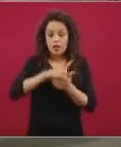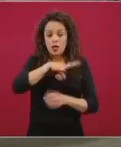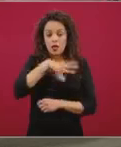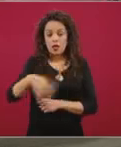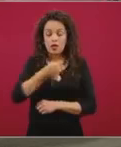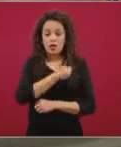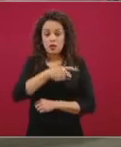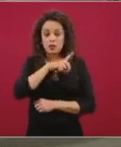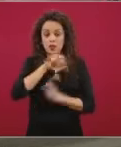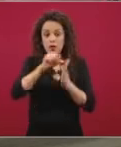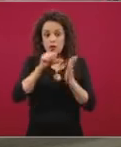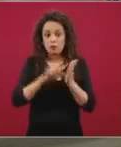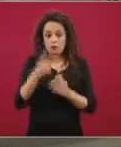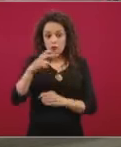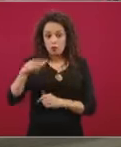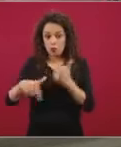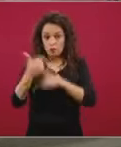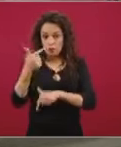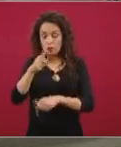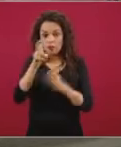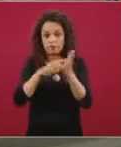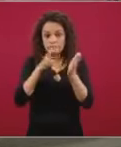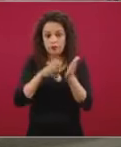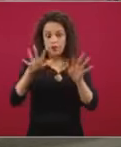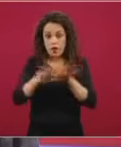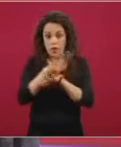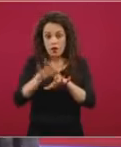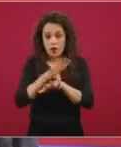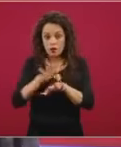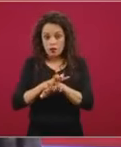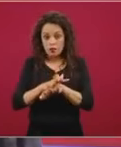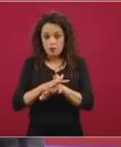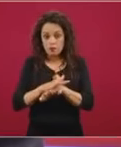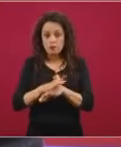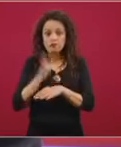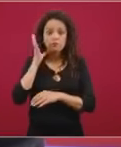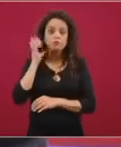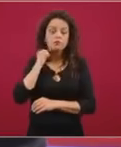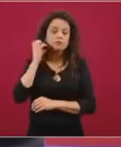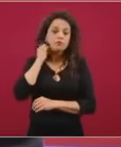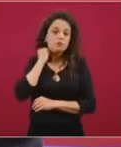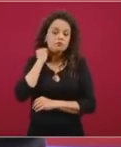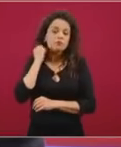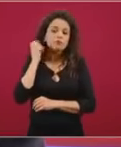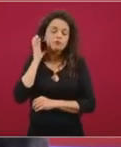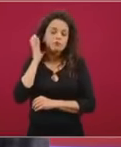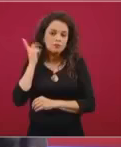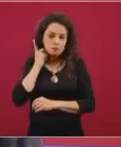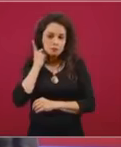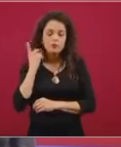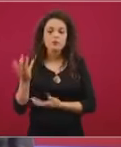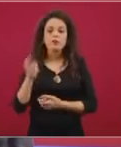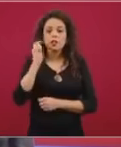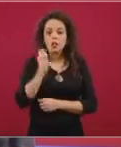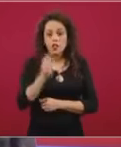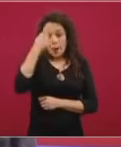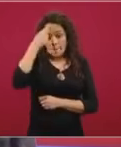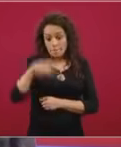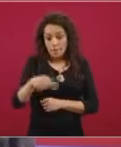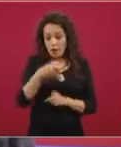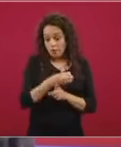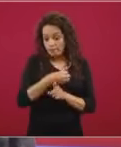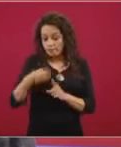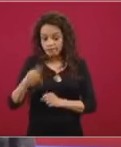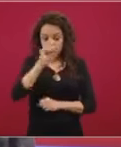212, que fue reformado por el Poder Legislativo hace un poco más de un año, con este propósito de ordenar a la Secretaría de